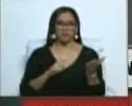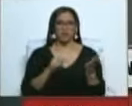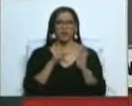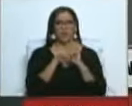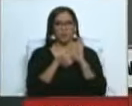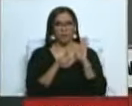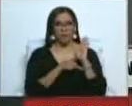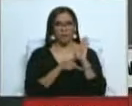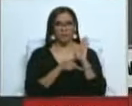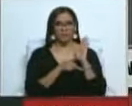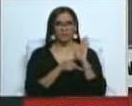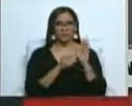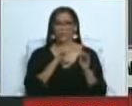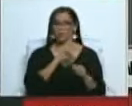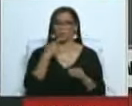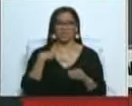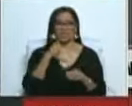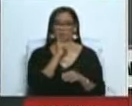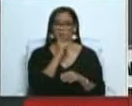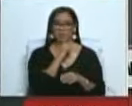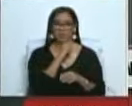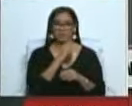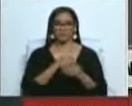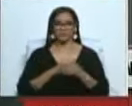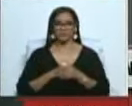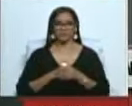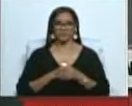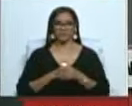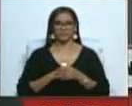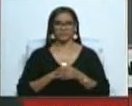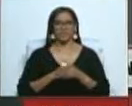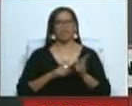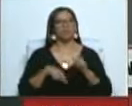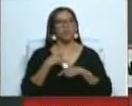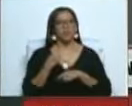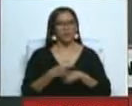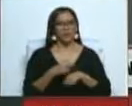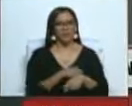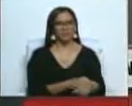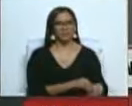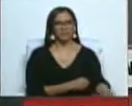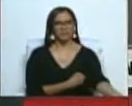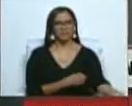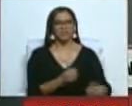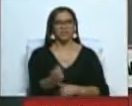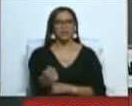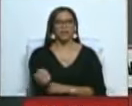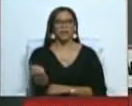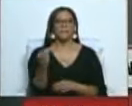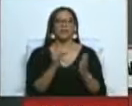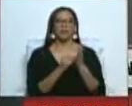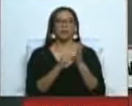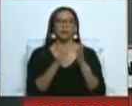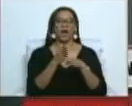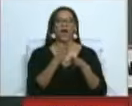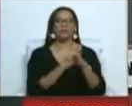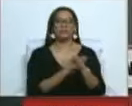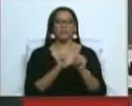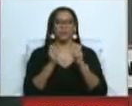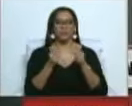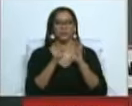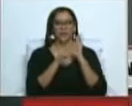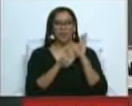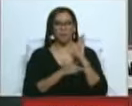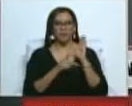programa. Sin nombre. Sin nombre todavía. Y después, minutos antes de empezar el programa, de una